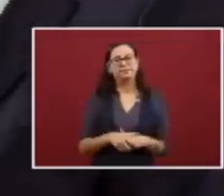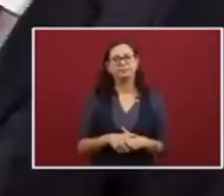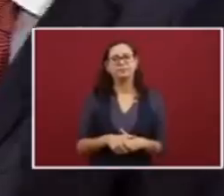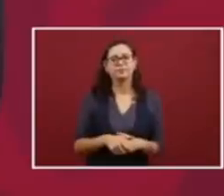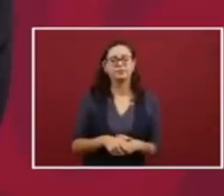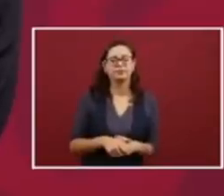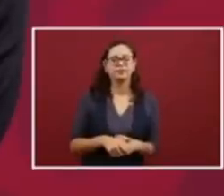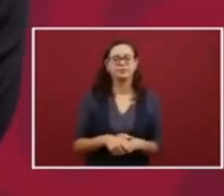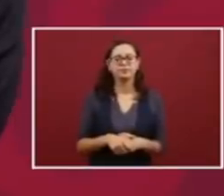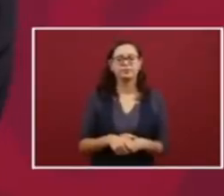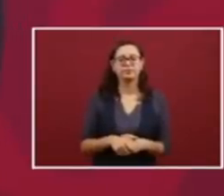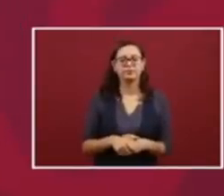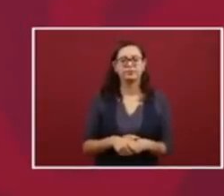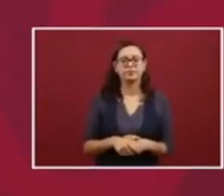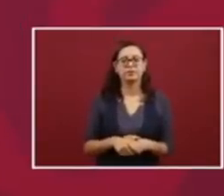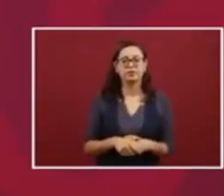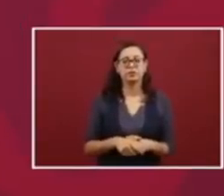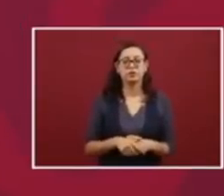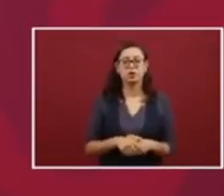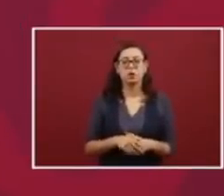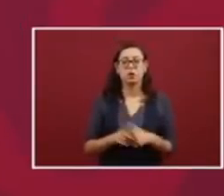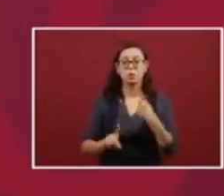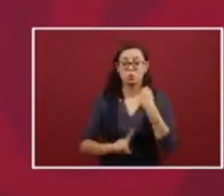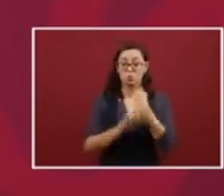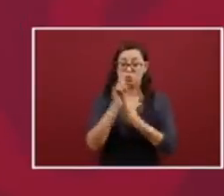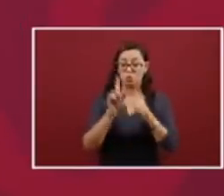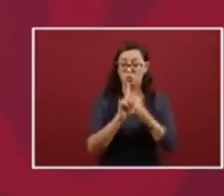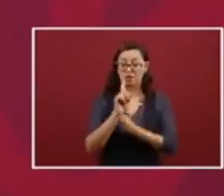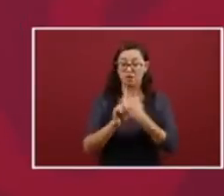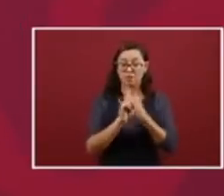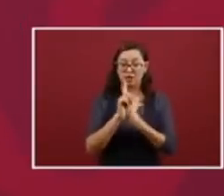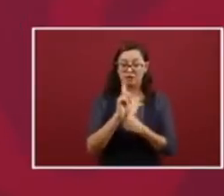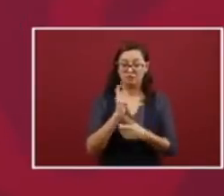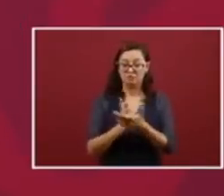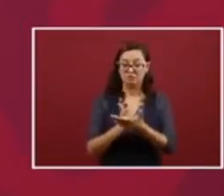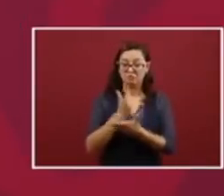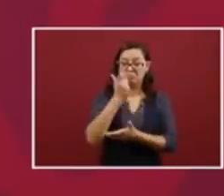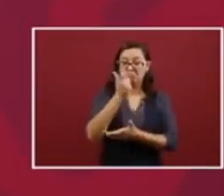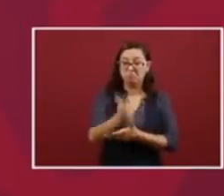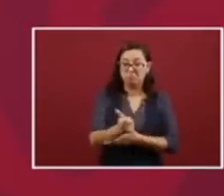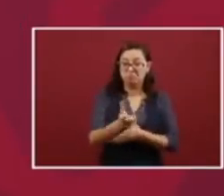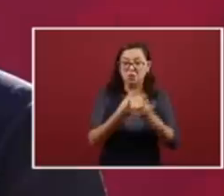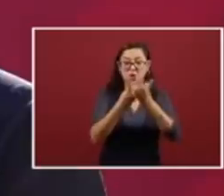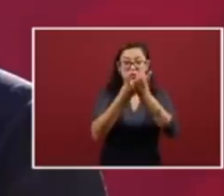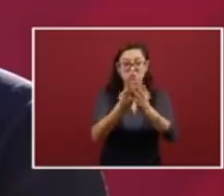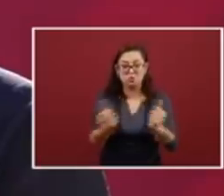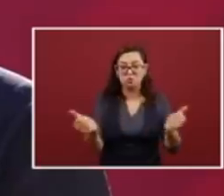problema conflicto que se resuelve con dinero no es problema